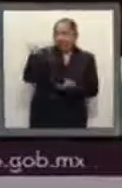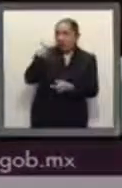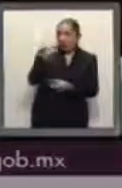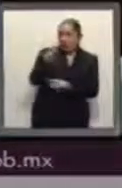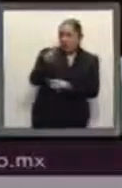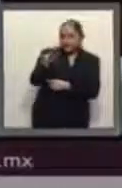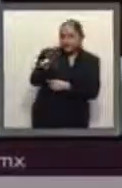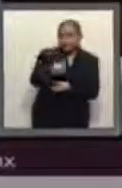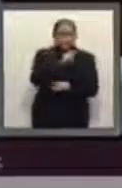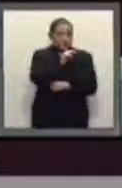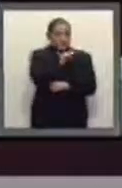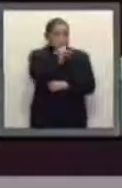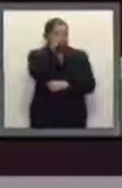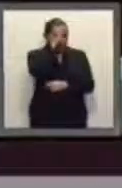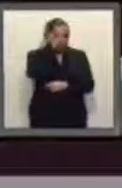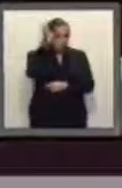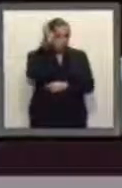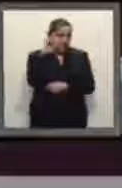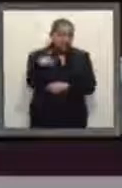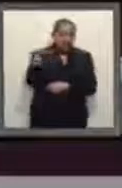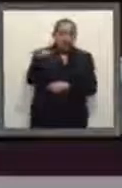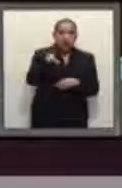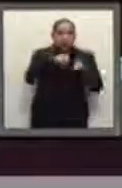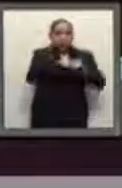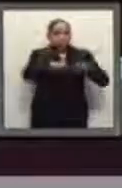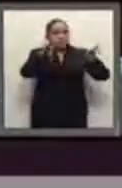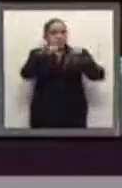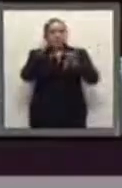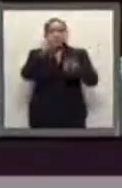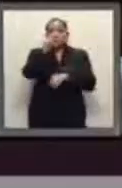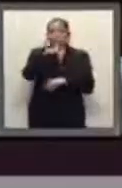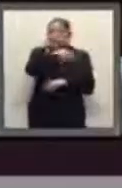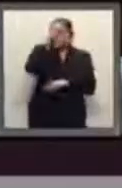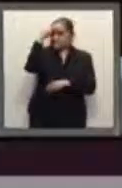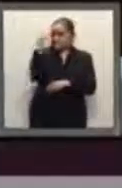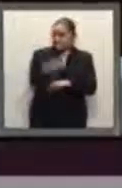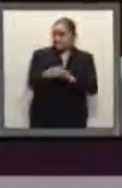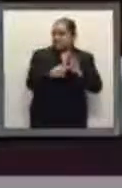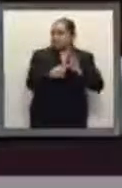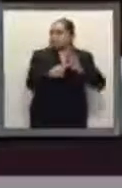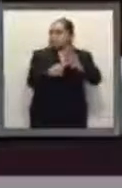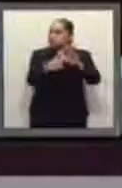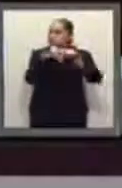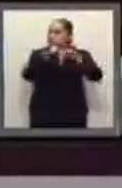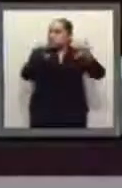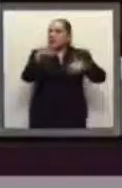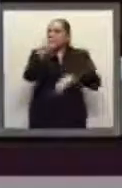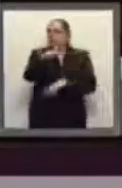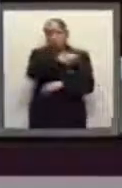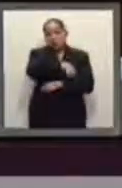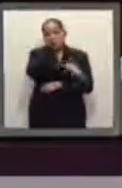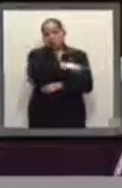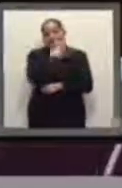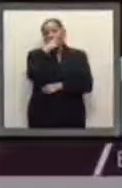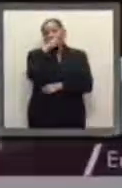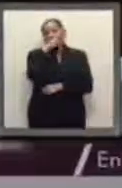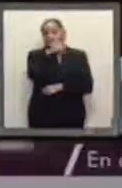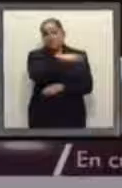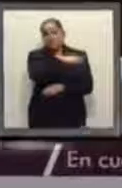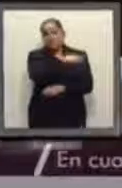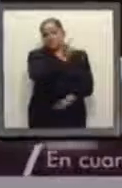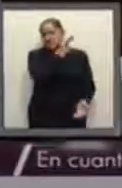TV Azteca una campaña que pretende ser la voz de México y que desmerita a los padres y madres